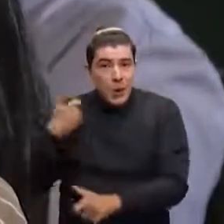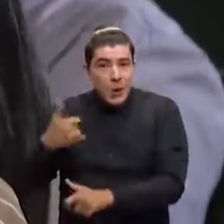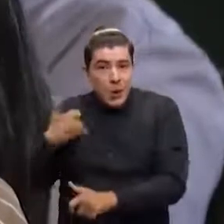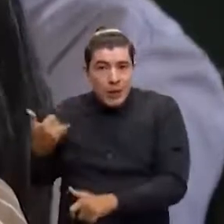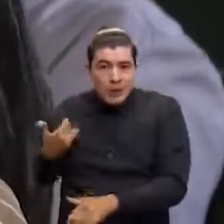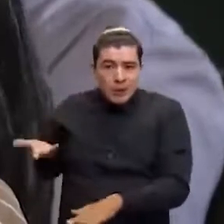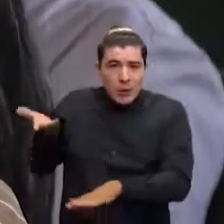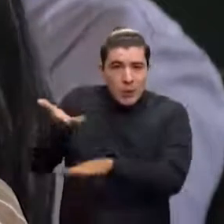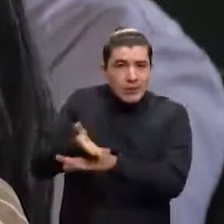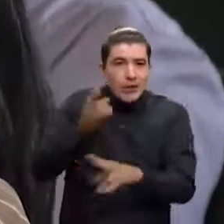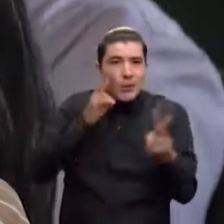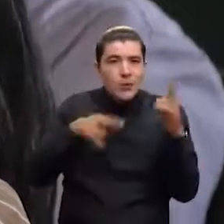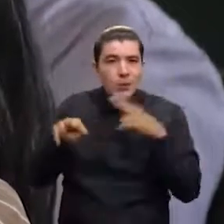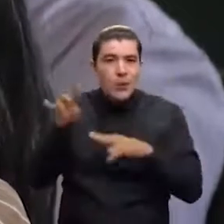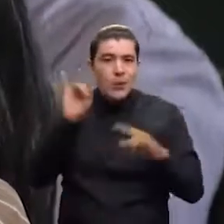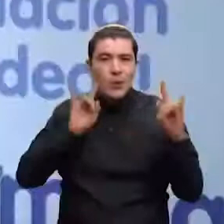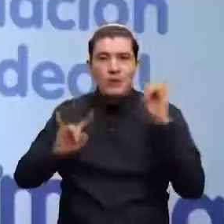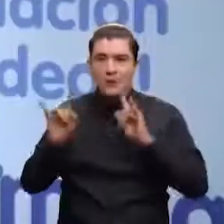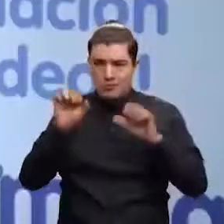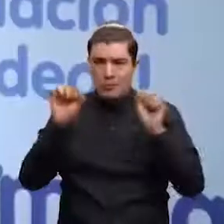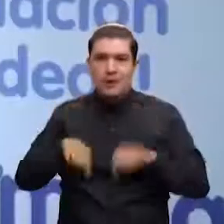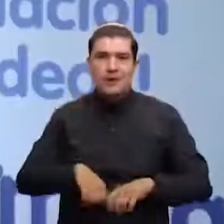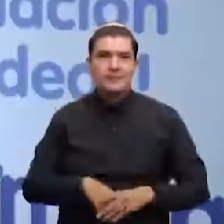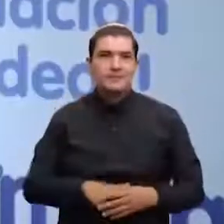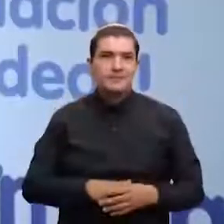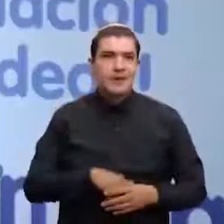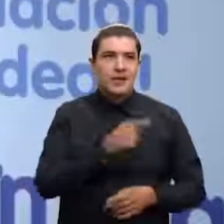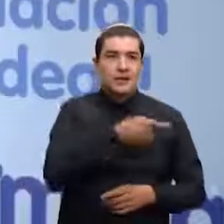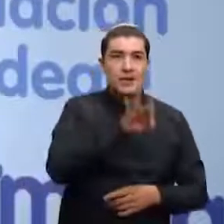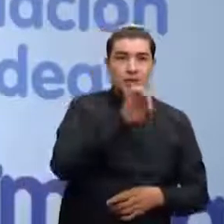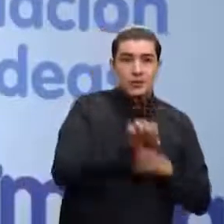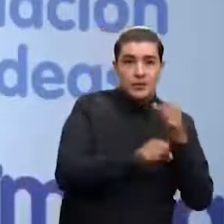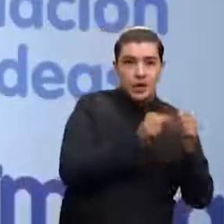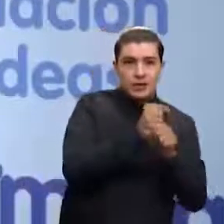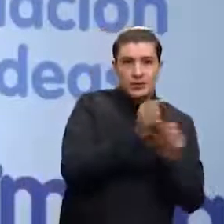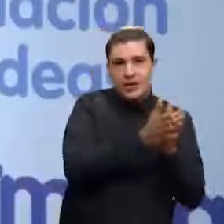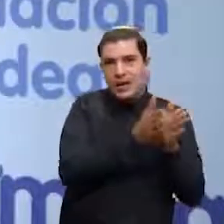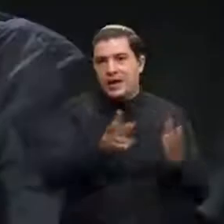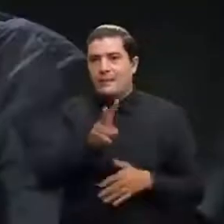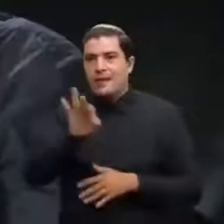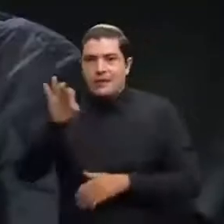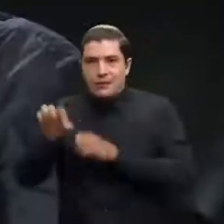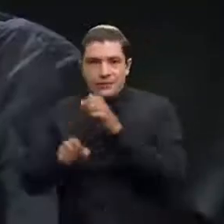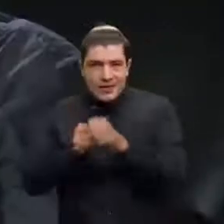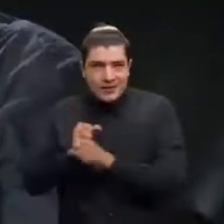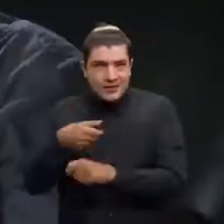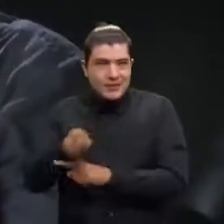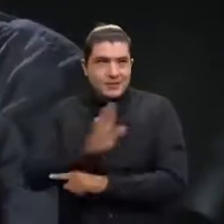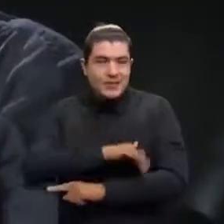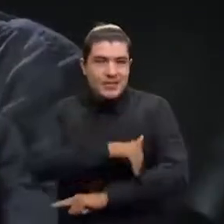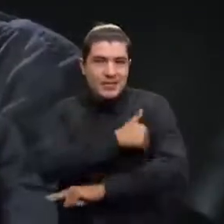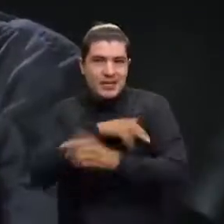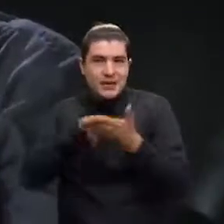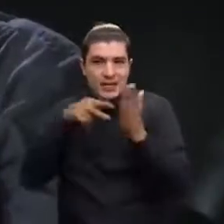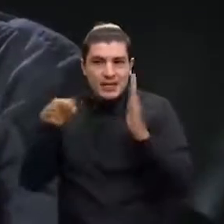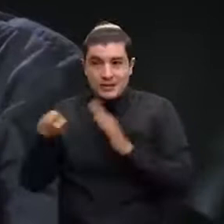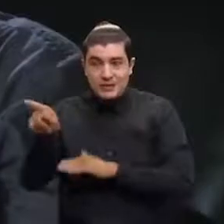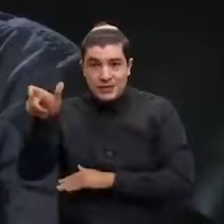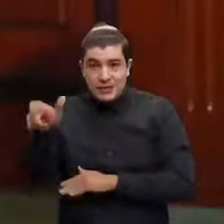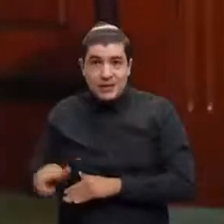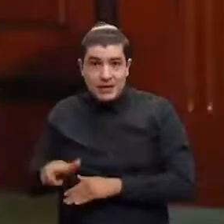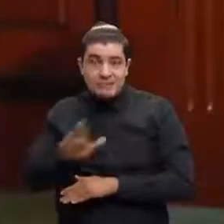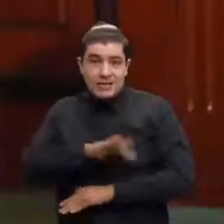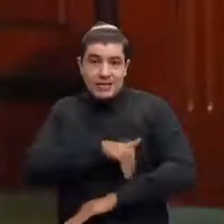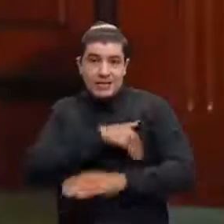país. Esta es una iniciativa para los jóvenes entre los 18 y 28 años, en los cuales el Ministerio TIC, a través de la ministra Karen Abudim, ha querido,